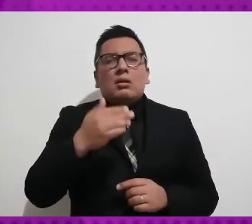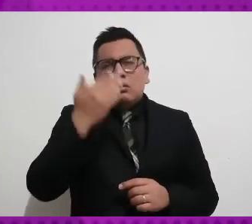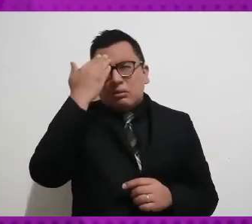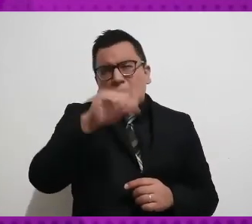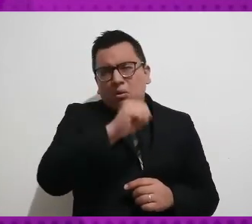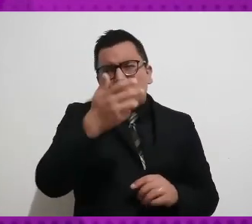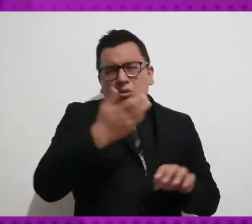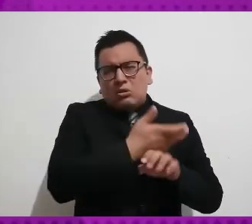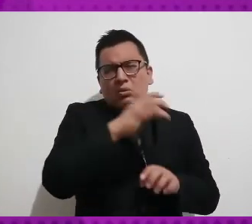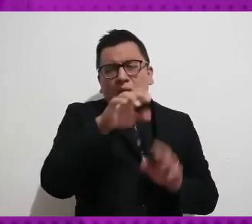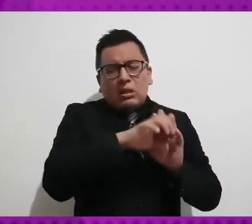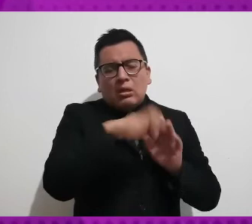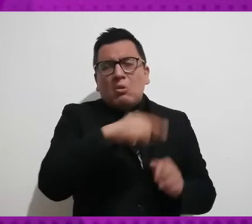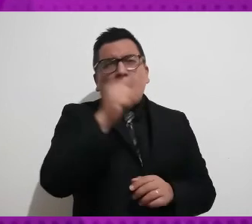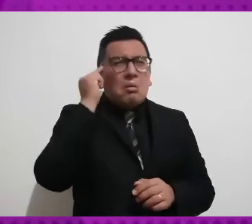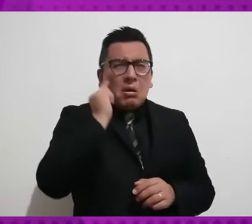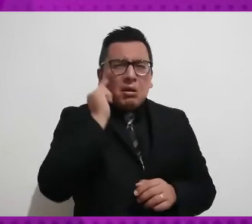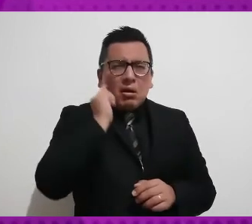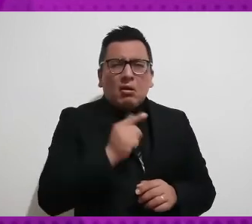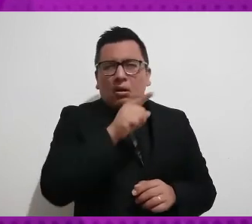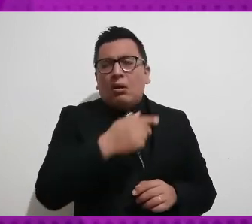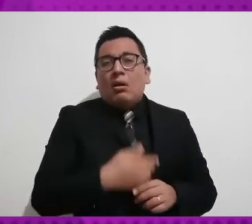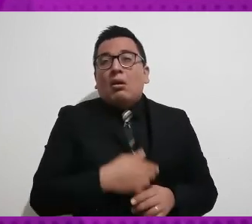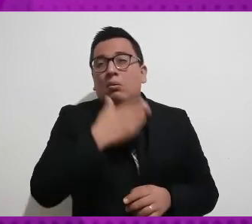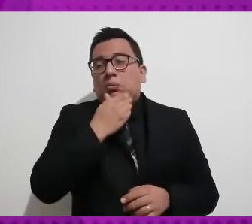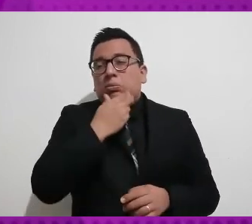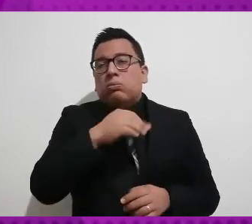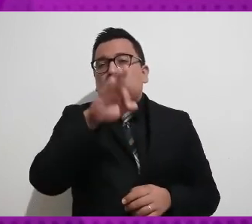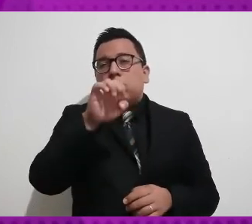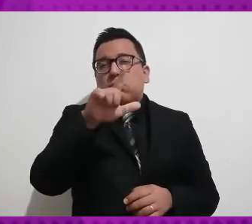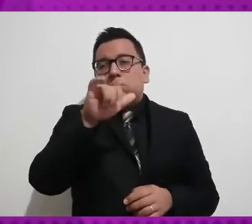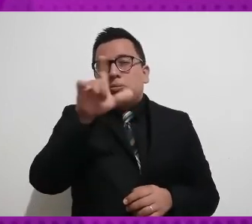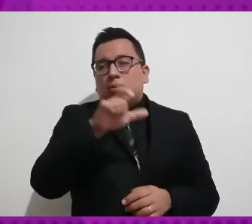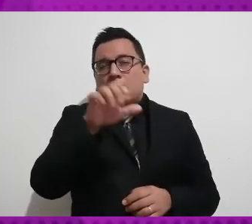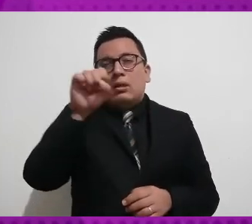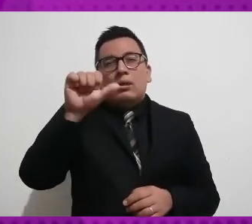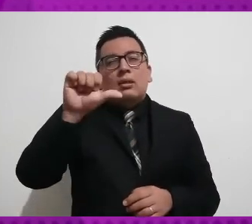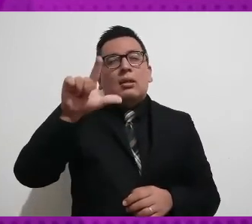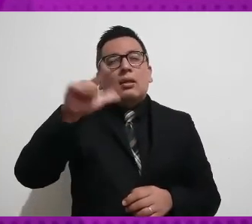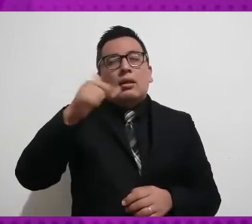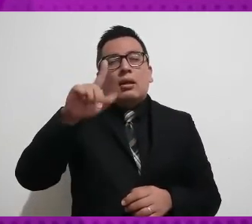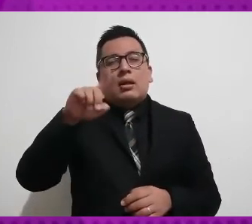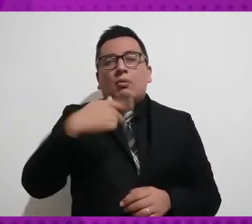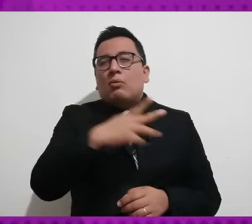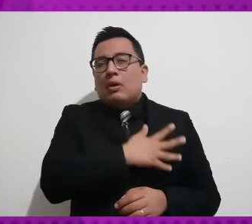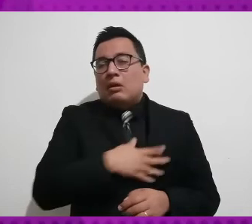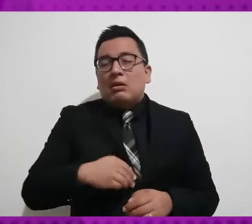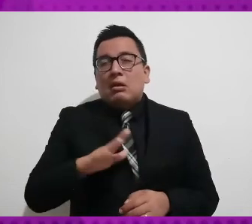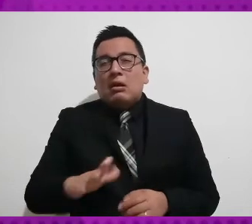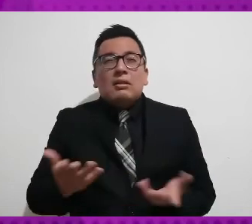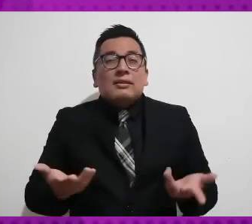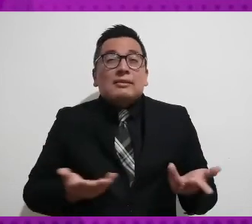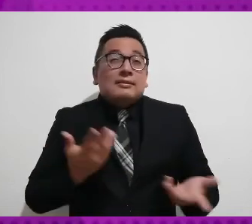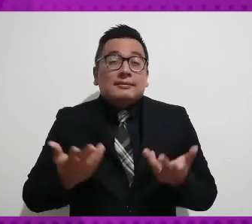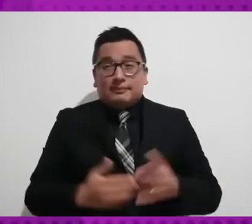entiendo que en Guerrero con sí. La hija de Félix Salgado, pero sí es un fenómeno extraño que la gente sí está considerando. Y